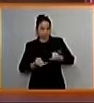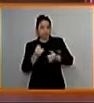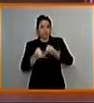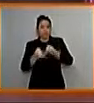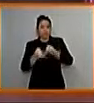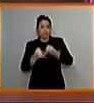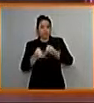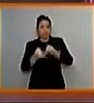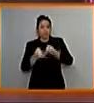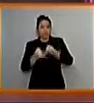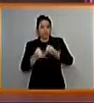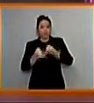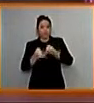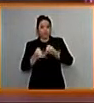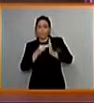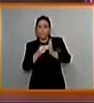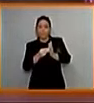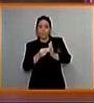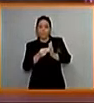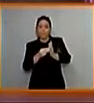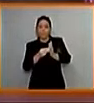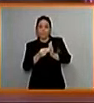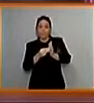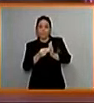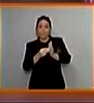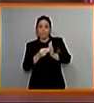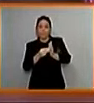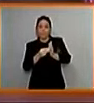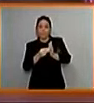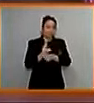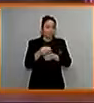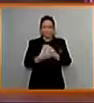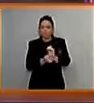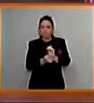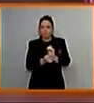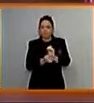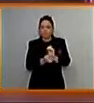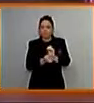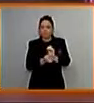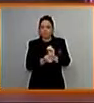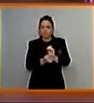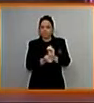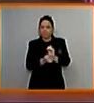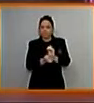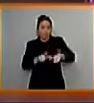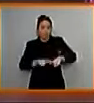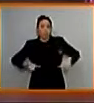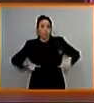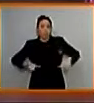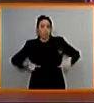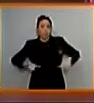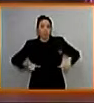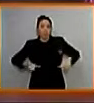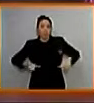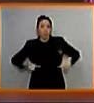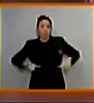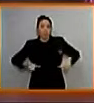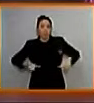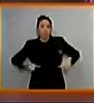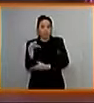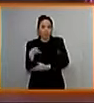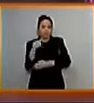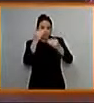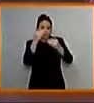ver el siguiente video sobre las medidas de bioseguridad que hemos implementado en cada uno de nuestros lotocentros y puntos de venta